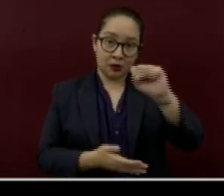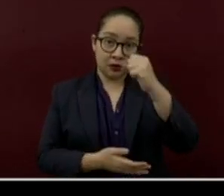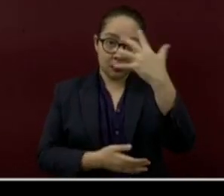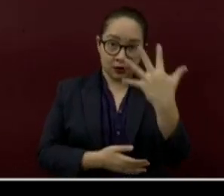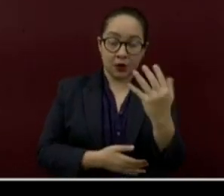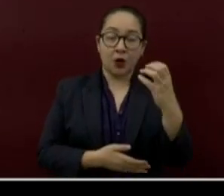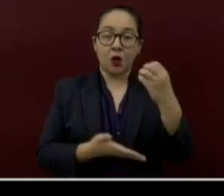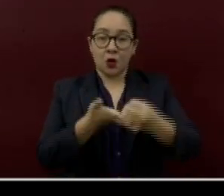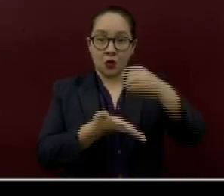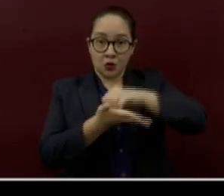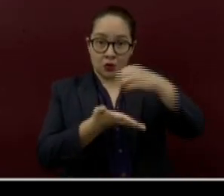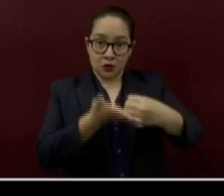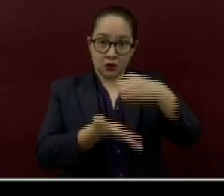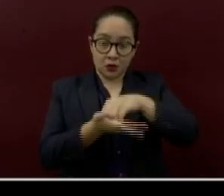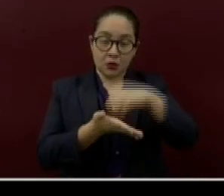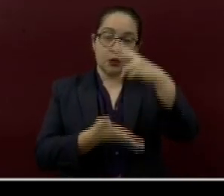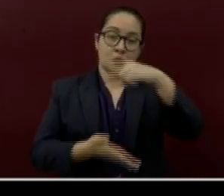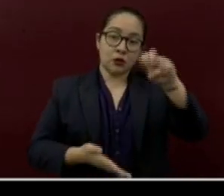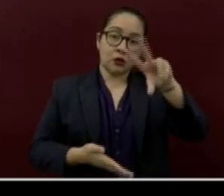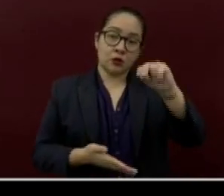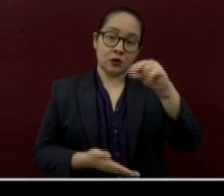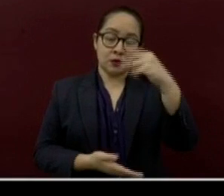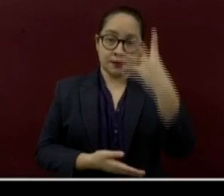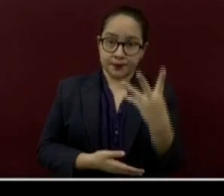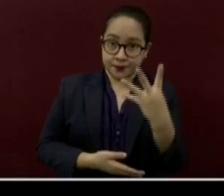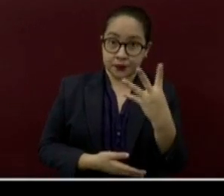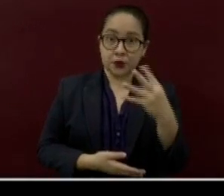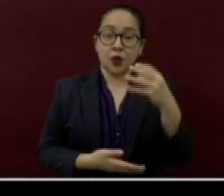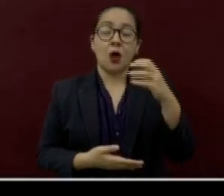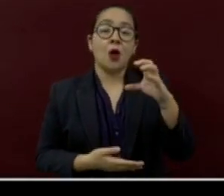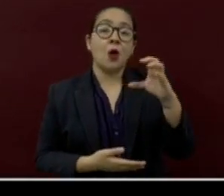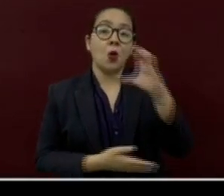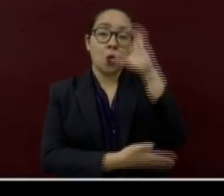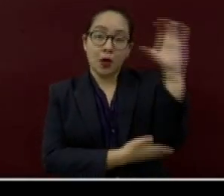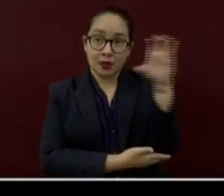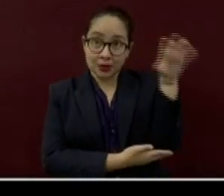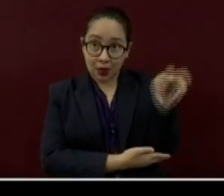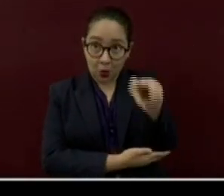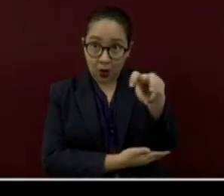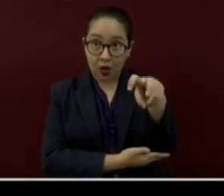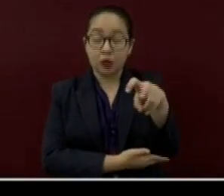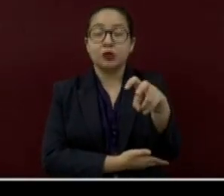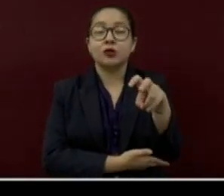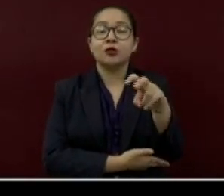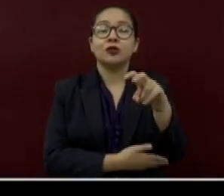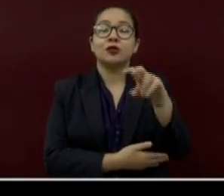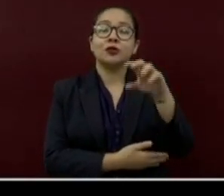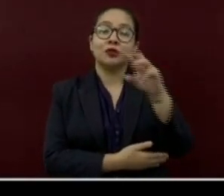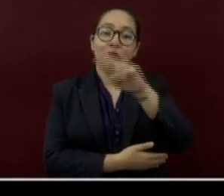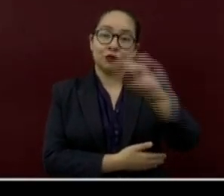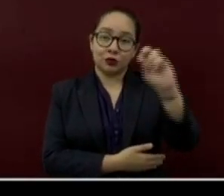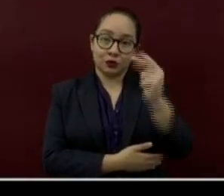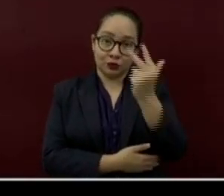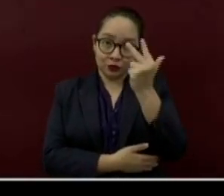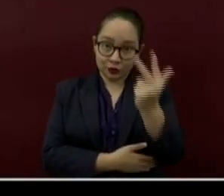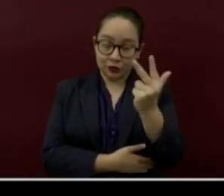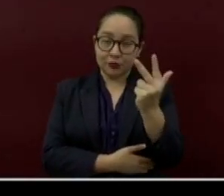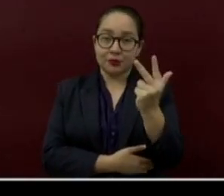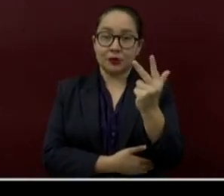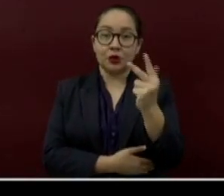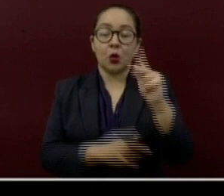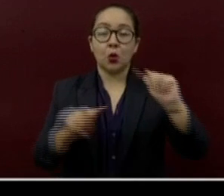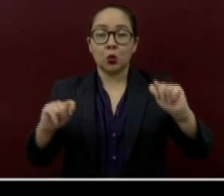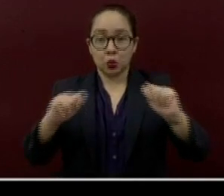de orizaba 284 y el de coatzacoalcos con 208 así también